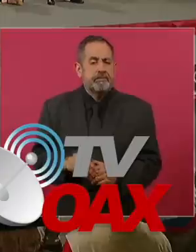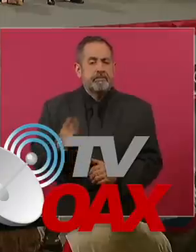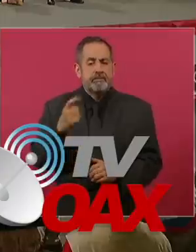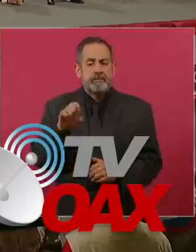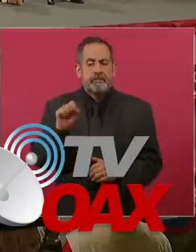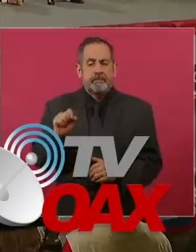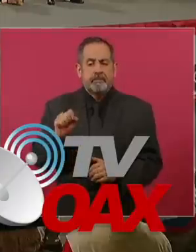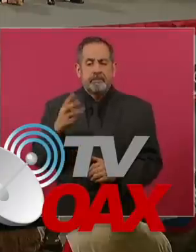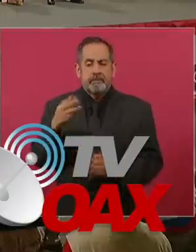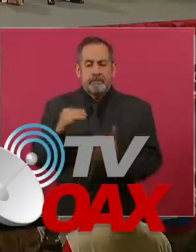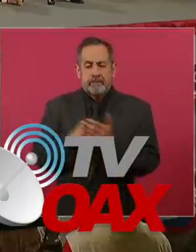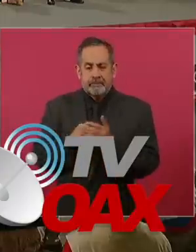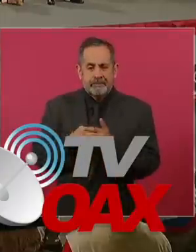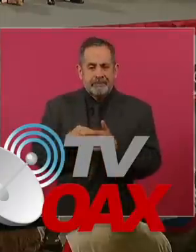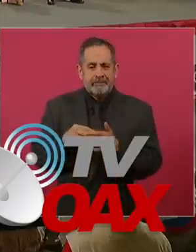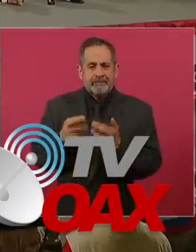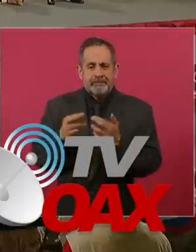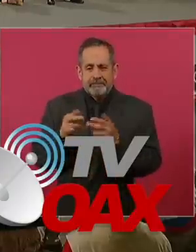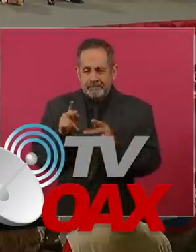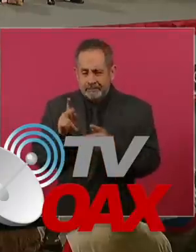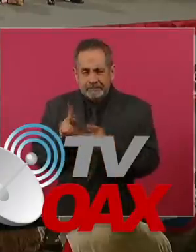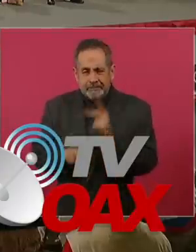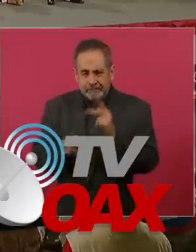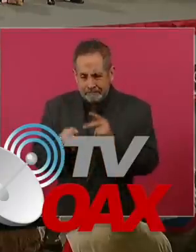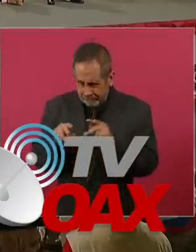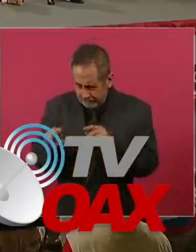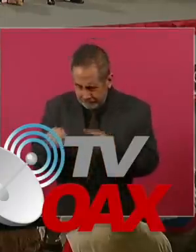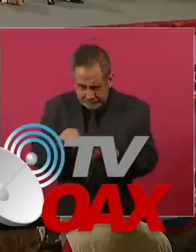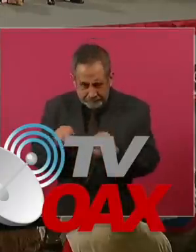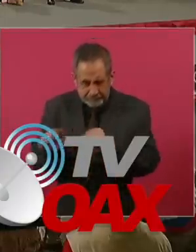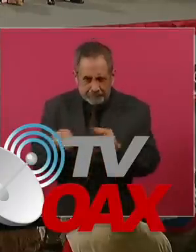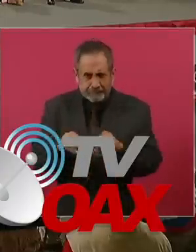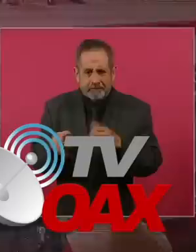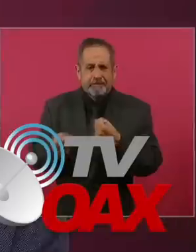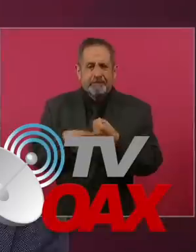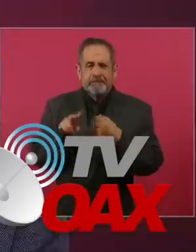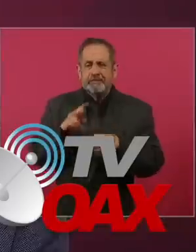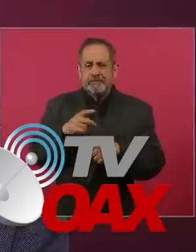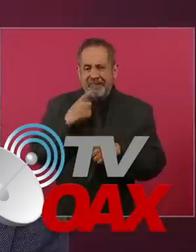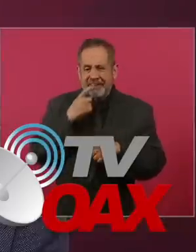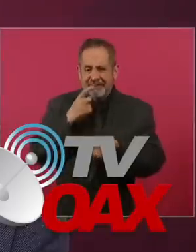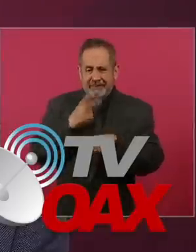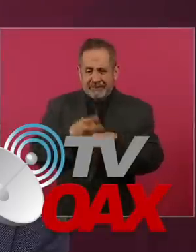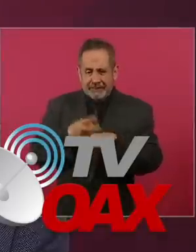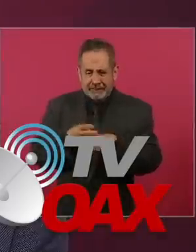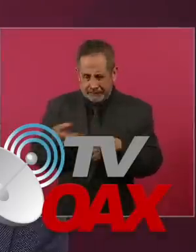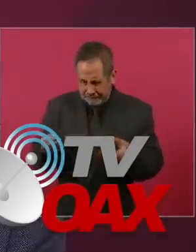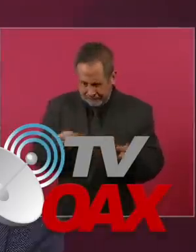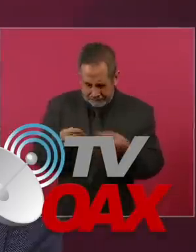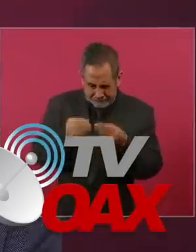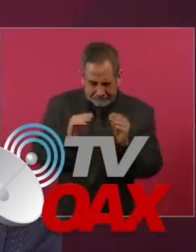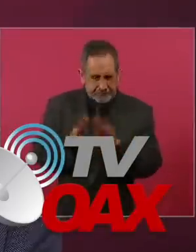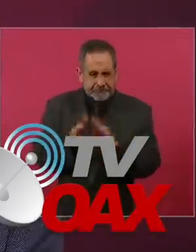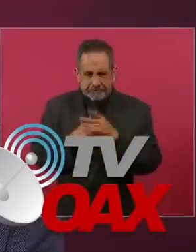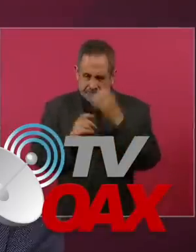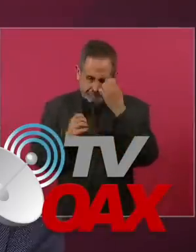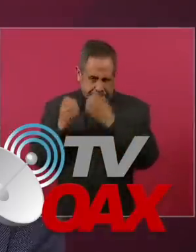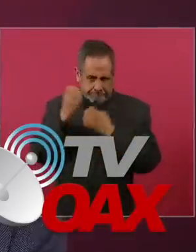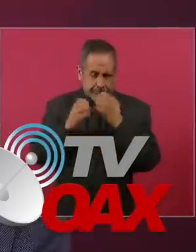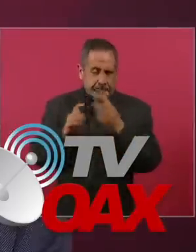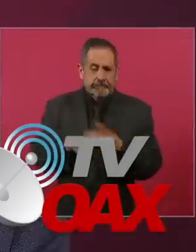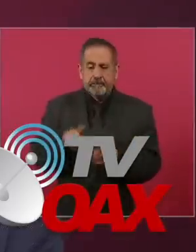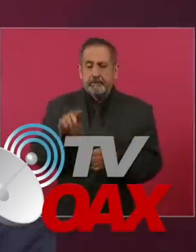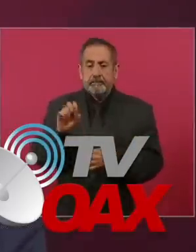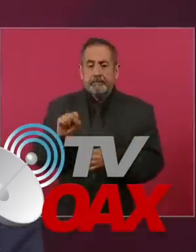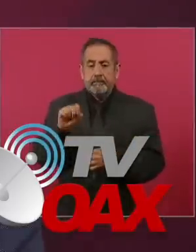163,000 fragmentos de cerámica que están siendo analizados por los profesionistas, 68